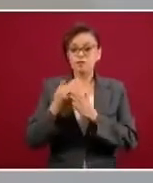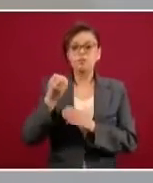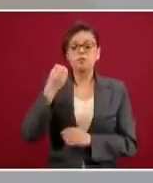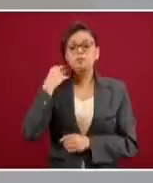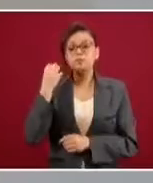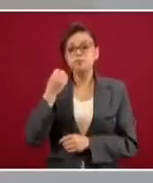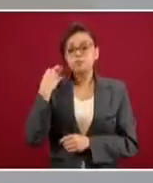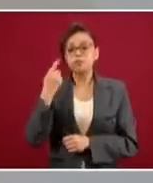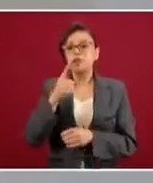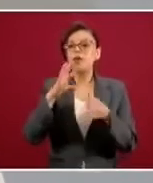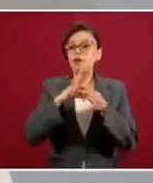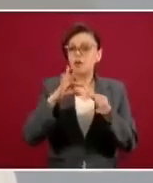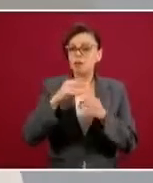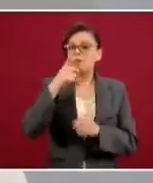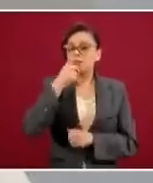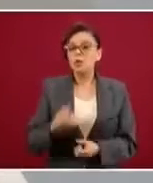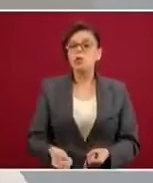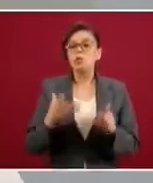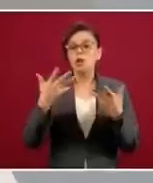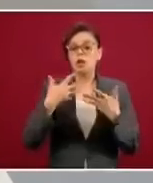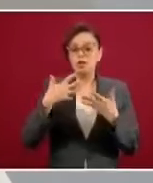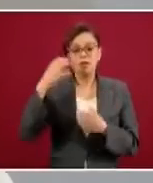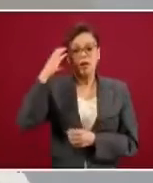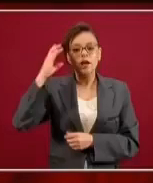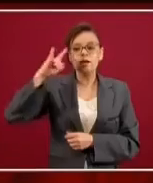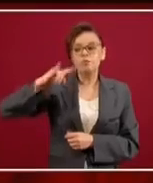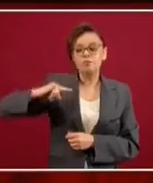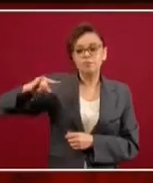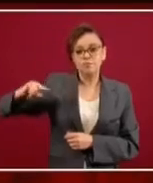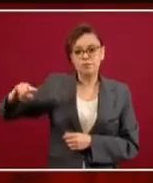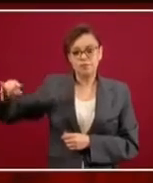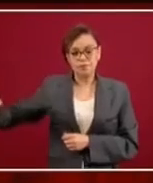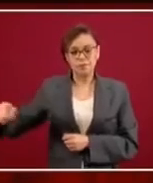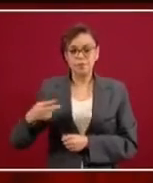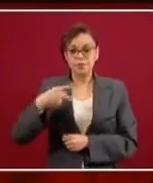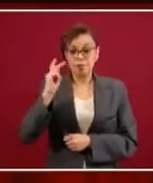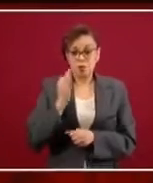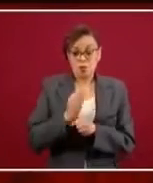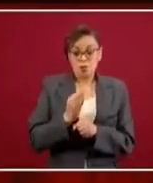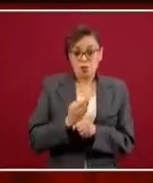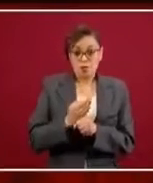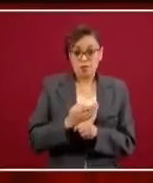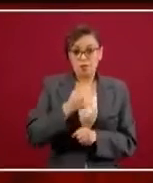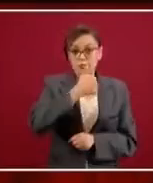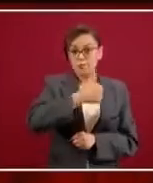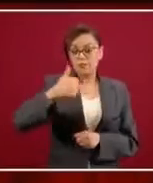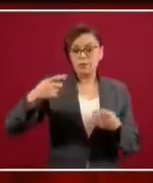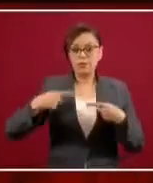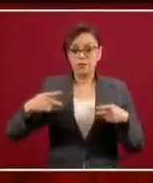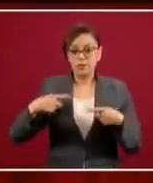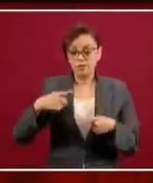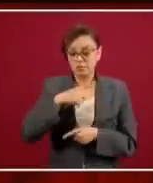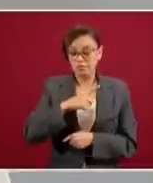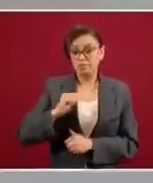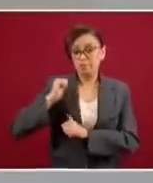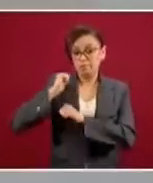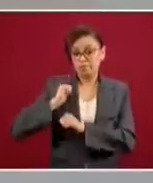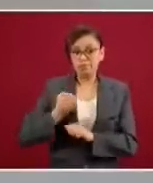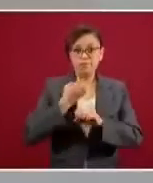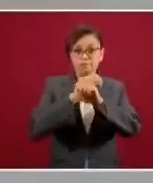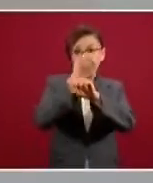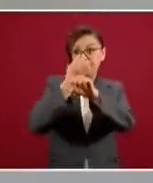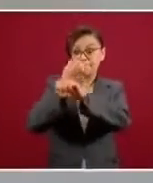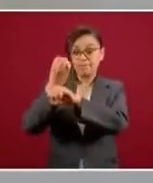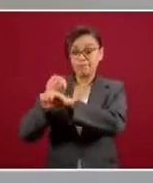camas existentes. Pero estamos en este momento, precisamente cada autoridad sanitaria de los estados